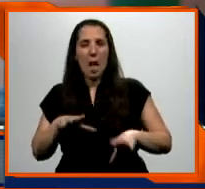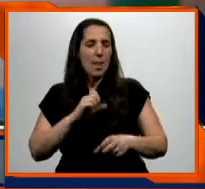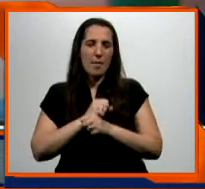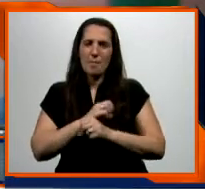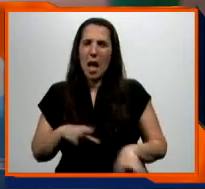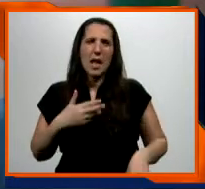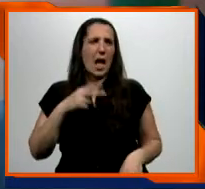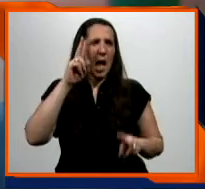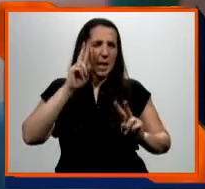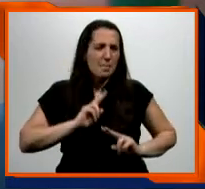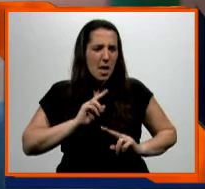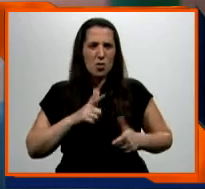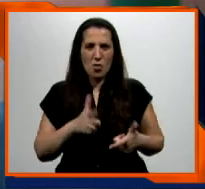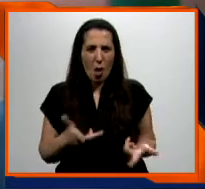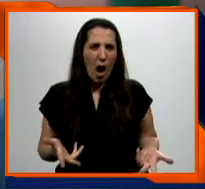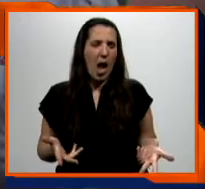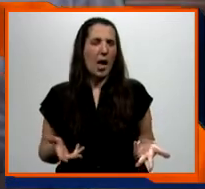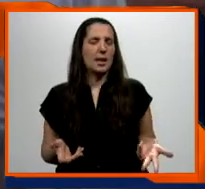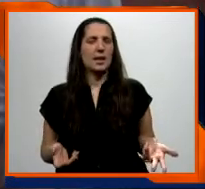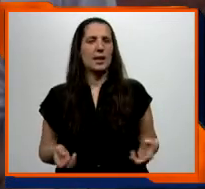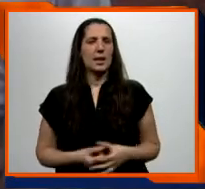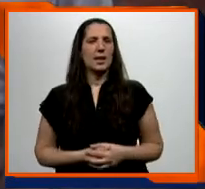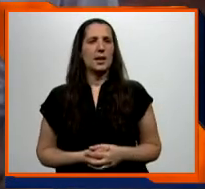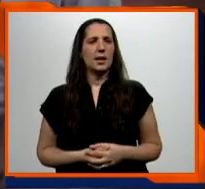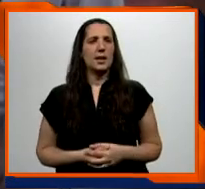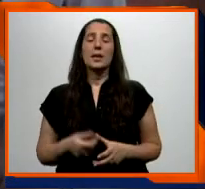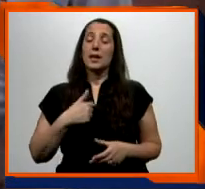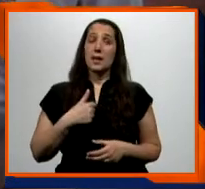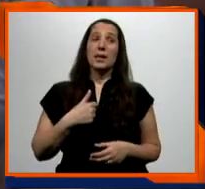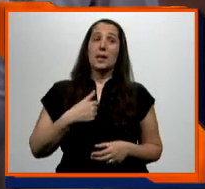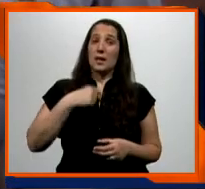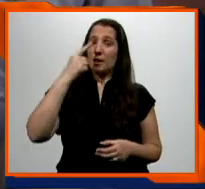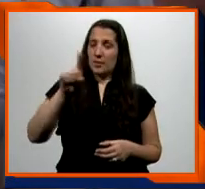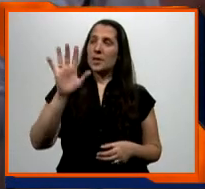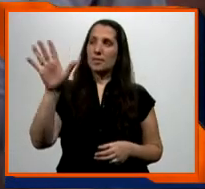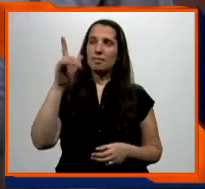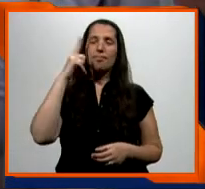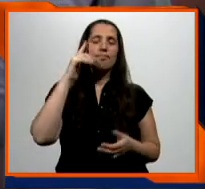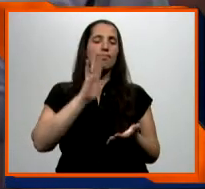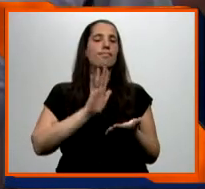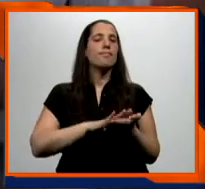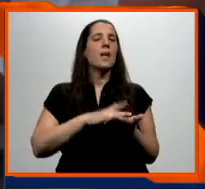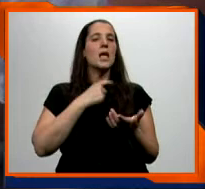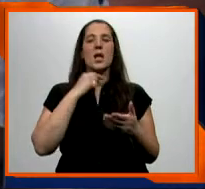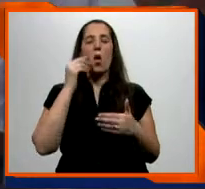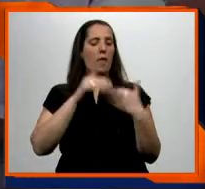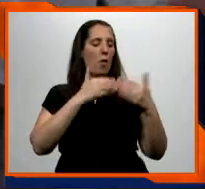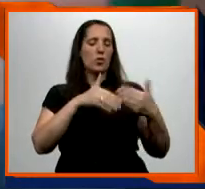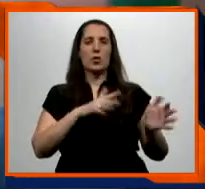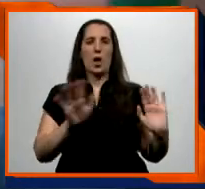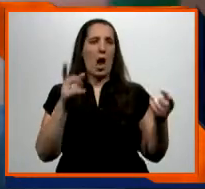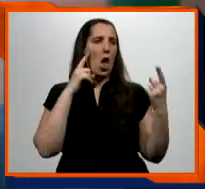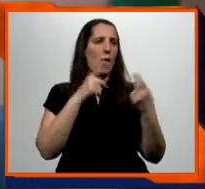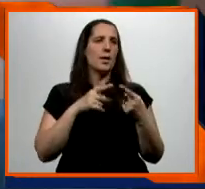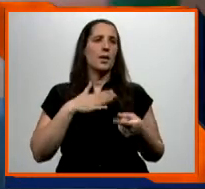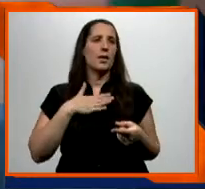había respetado a mí todo el trabajo que había hecho para llegar ahí. Entonces, después de esa final, me propuse como objetivo evolucionar en esos aspectos